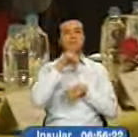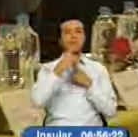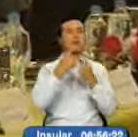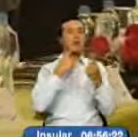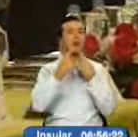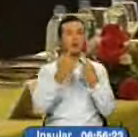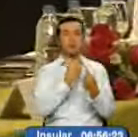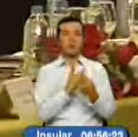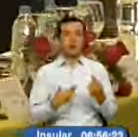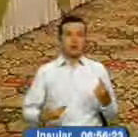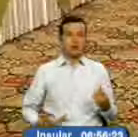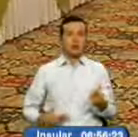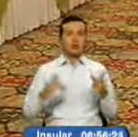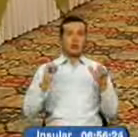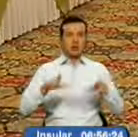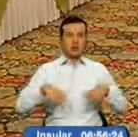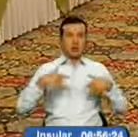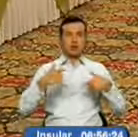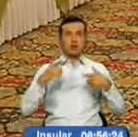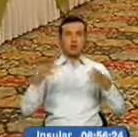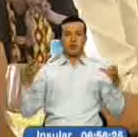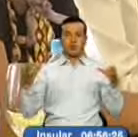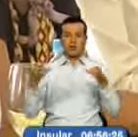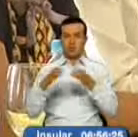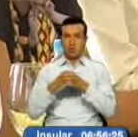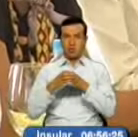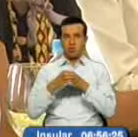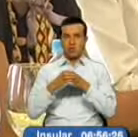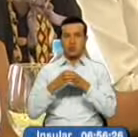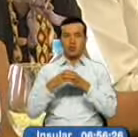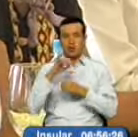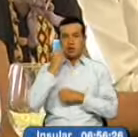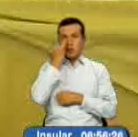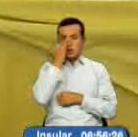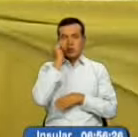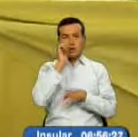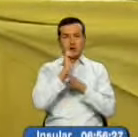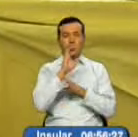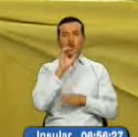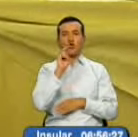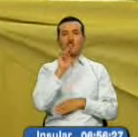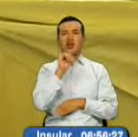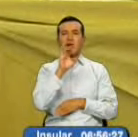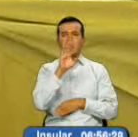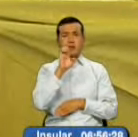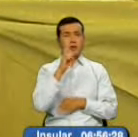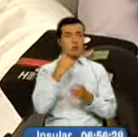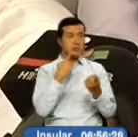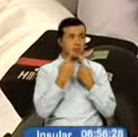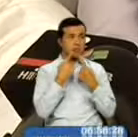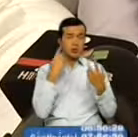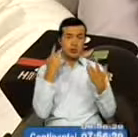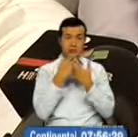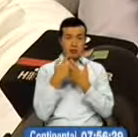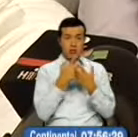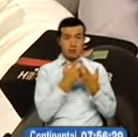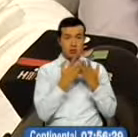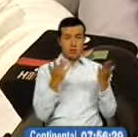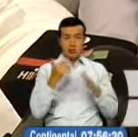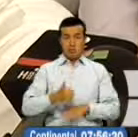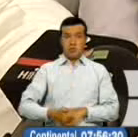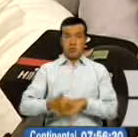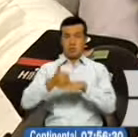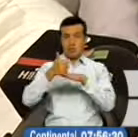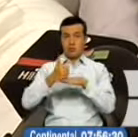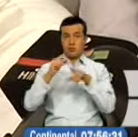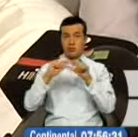del presidente electo Lenín Moreno a la Confederación de Nacionalidades Indígenas del Ecuador, CONAIE, para restablecer las relaciones, el titular de